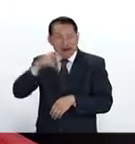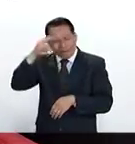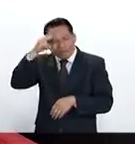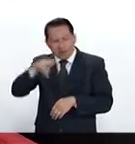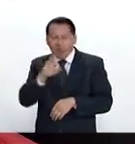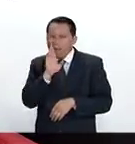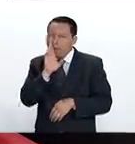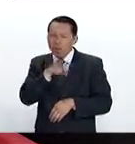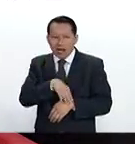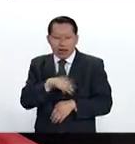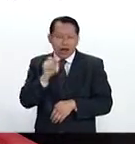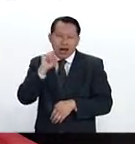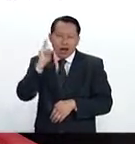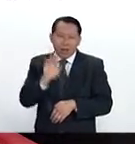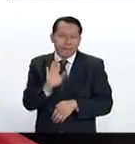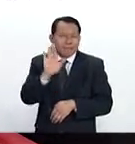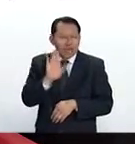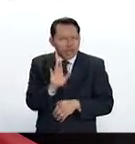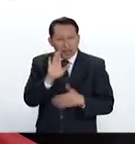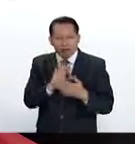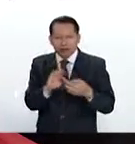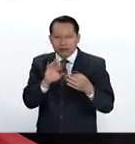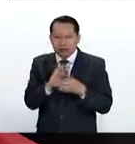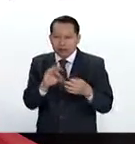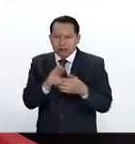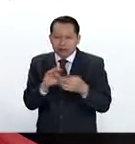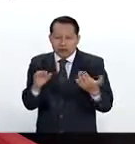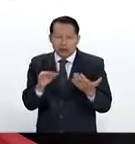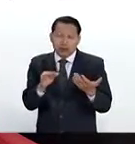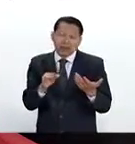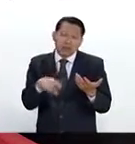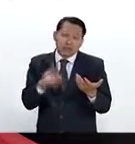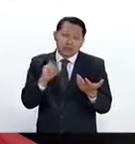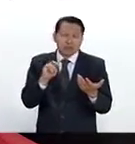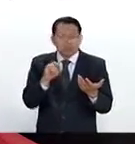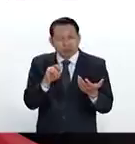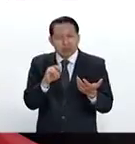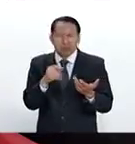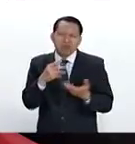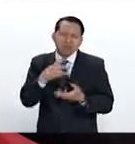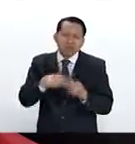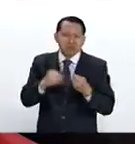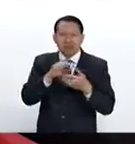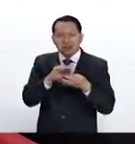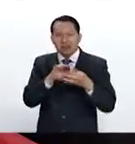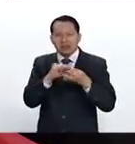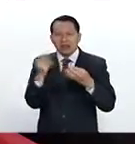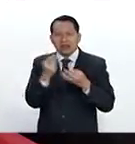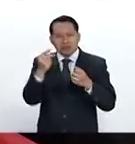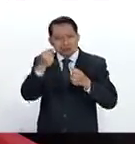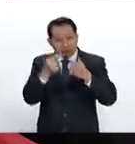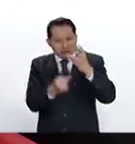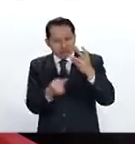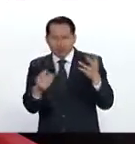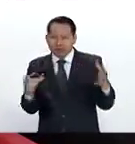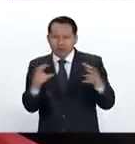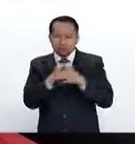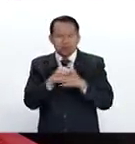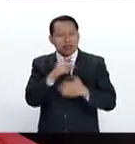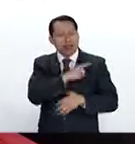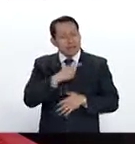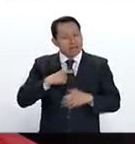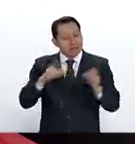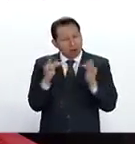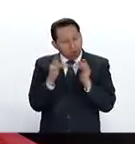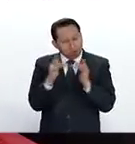se da el paso de aceptar que son retos comunes, la necesidad de estar en constante contacto, lo cual, pues